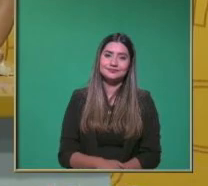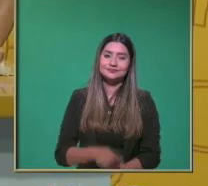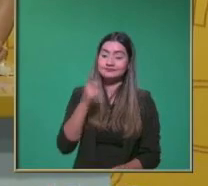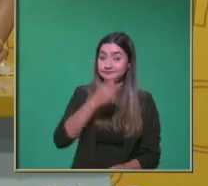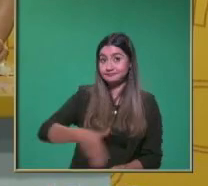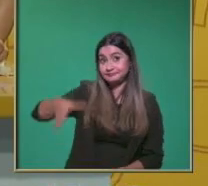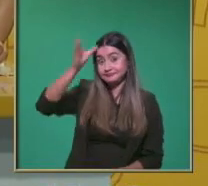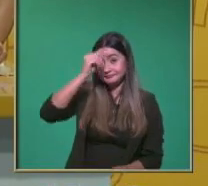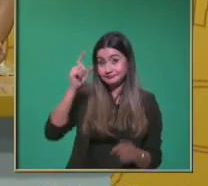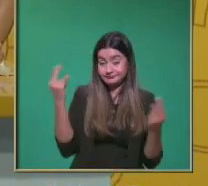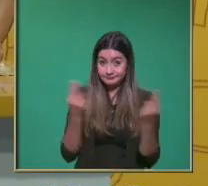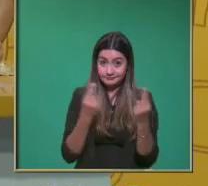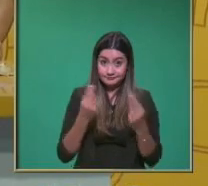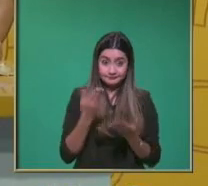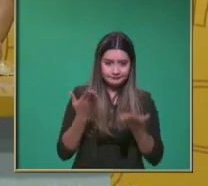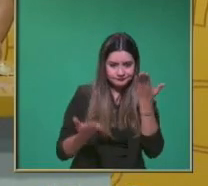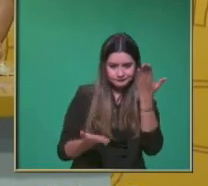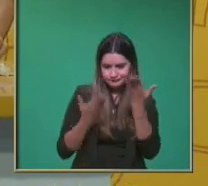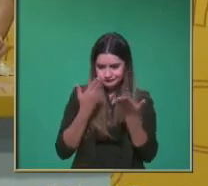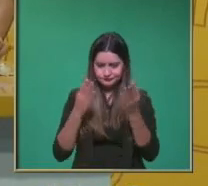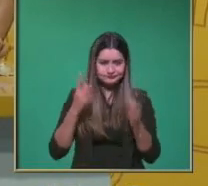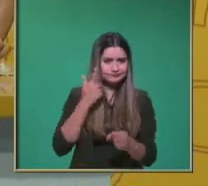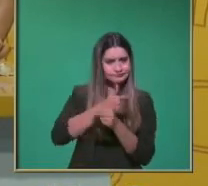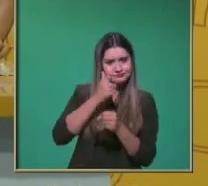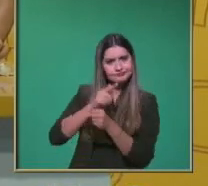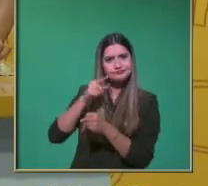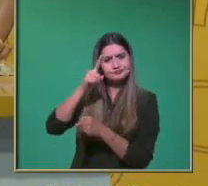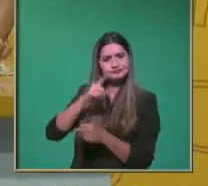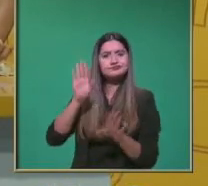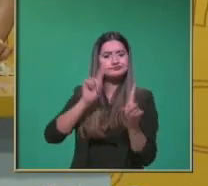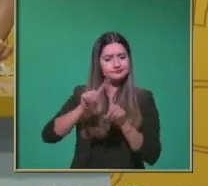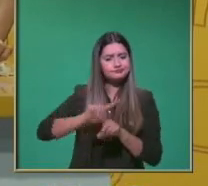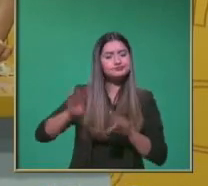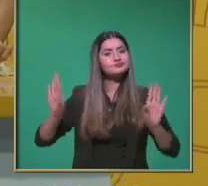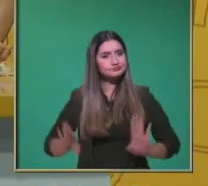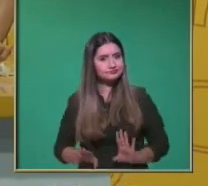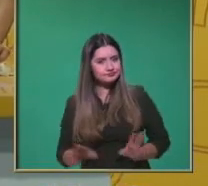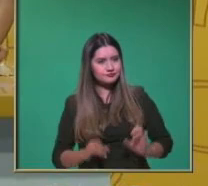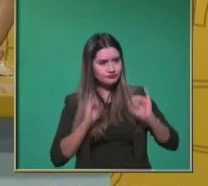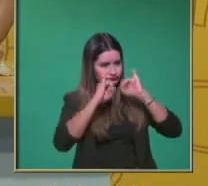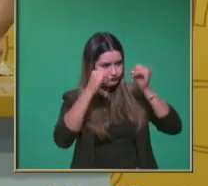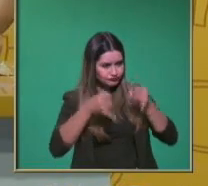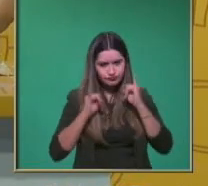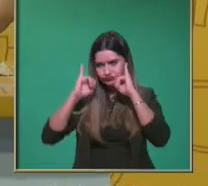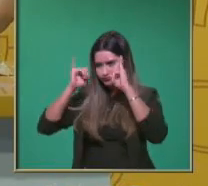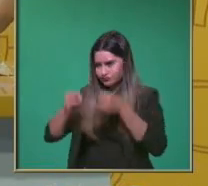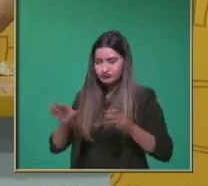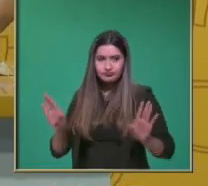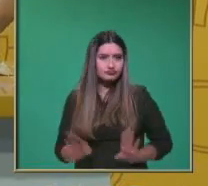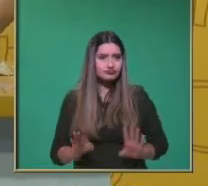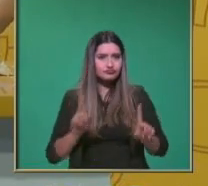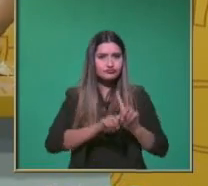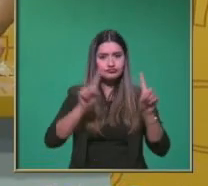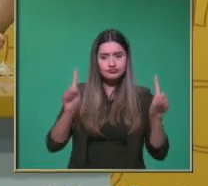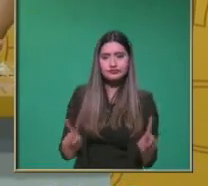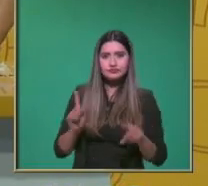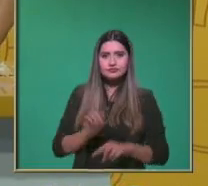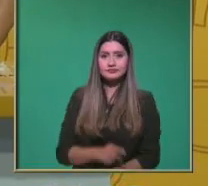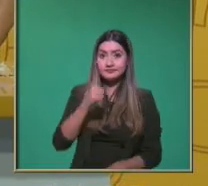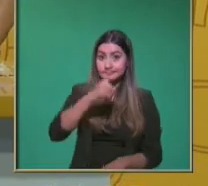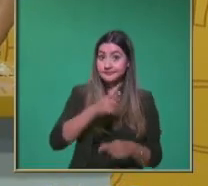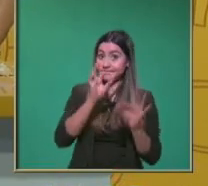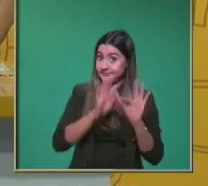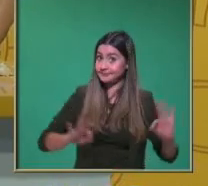aprender a diferenciar cada uno de estos, ya que todos tienen sus características propias y es muy importante que reconozcas cada